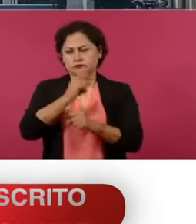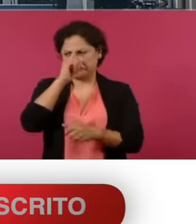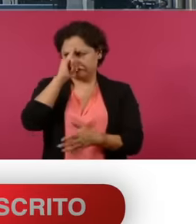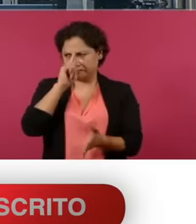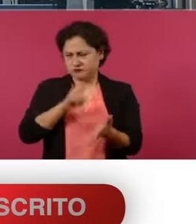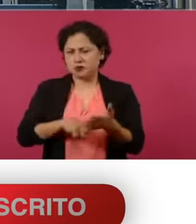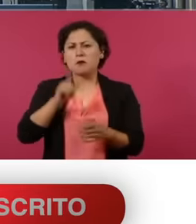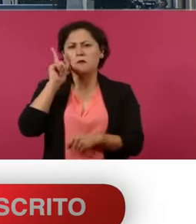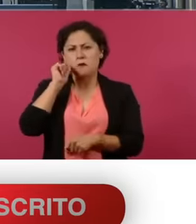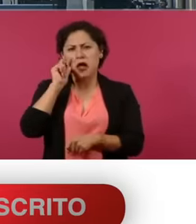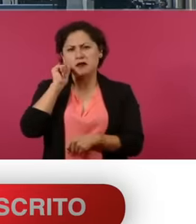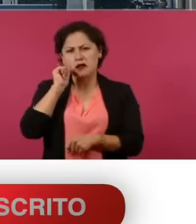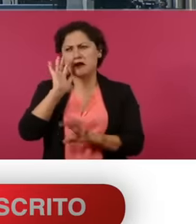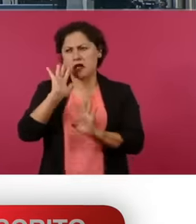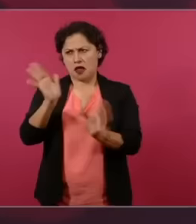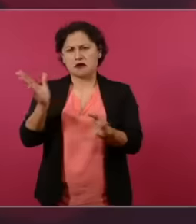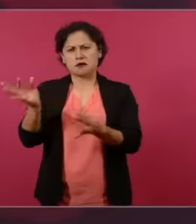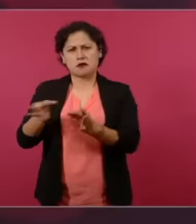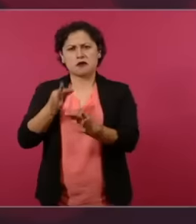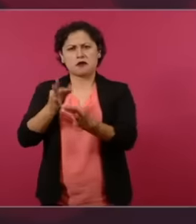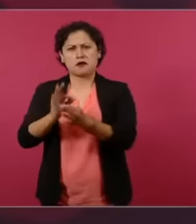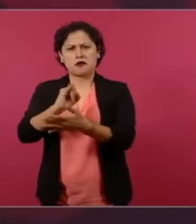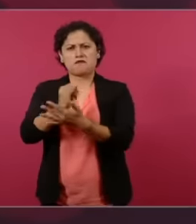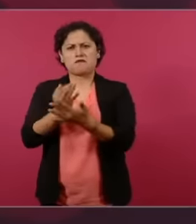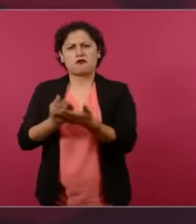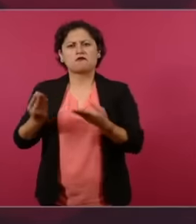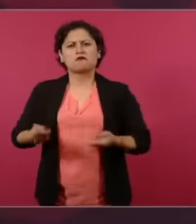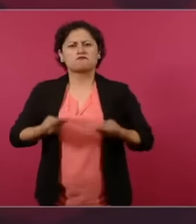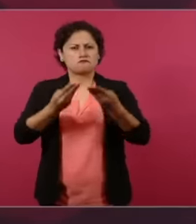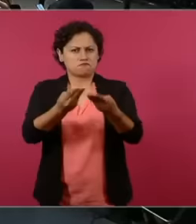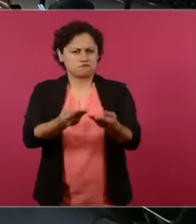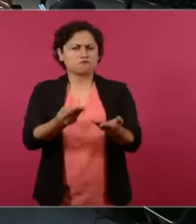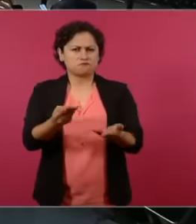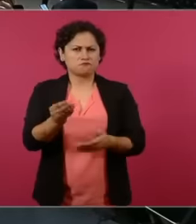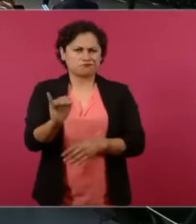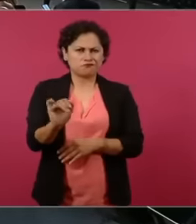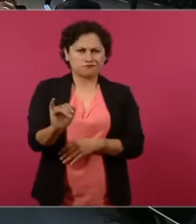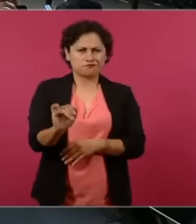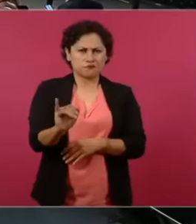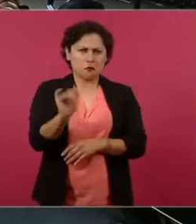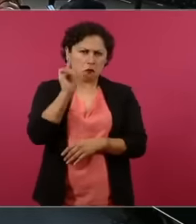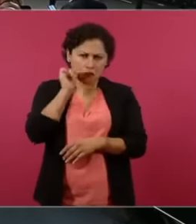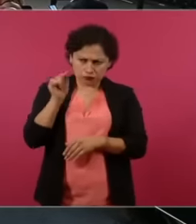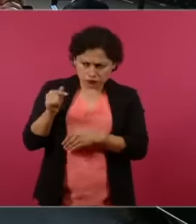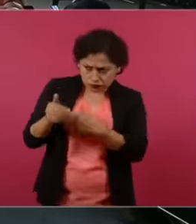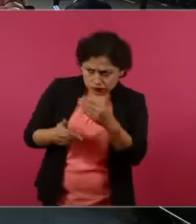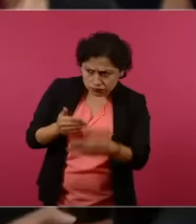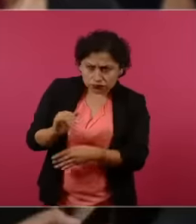mañana ya tenemos el informe. Sí, hay avances, ¿no?